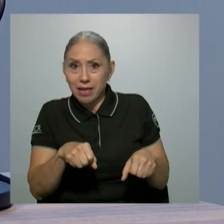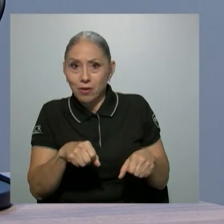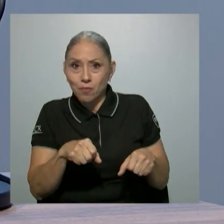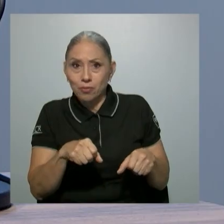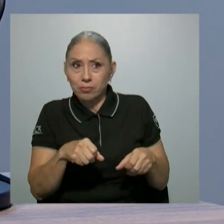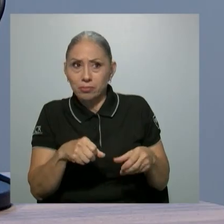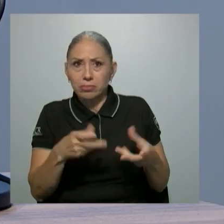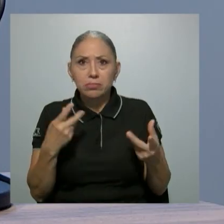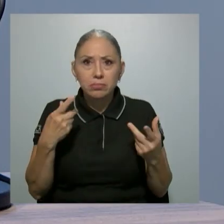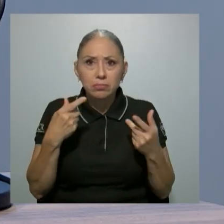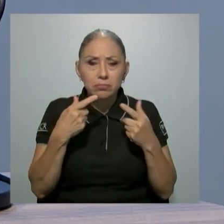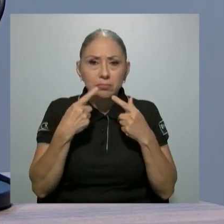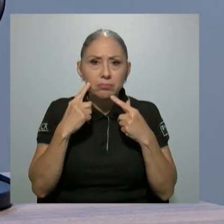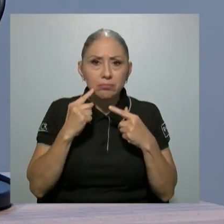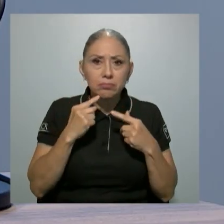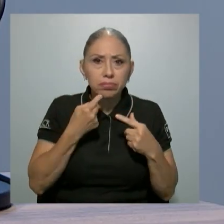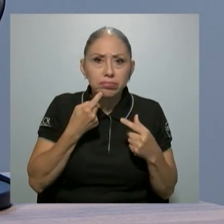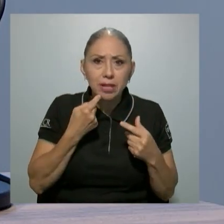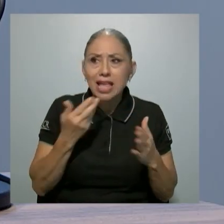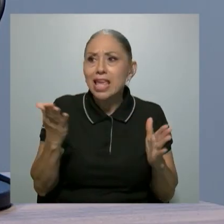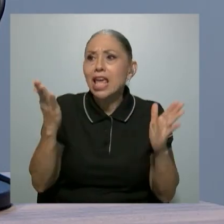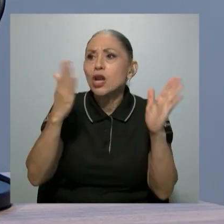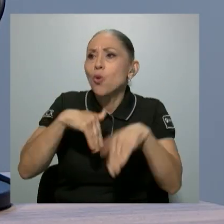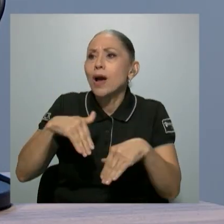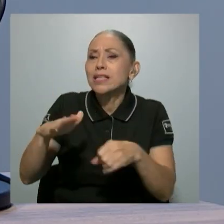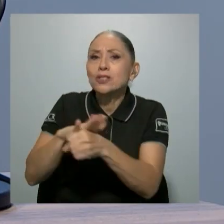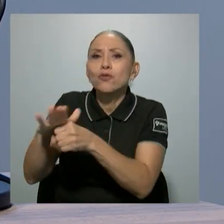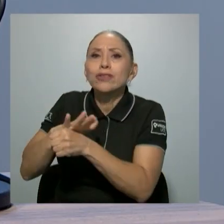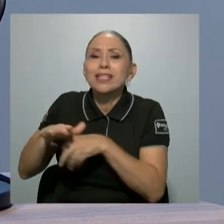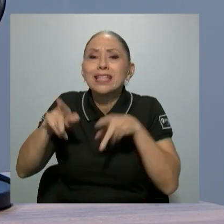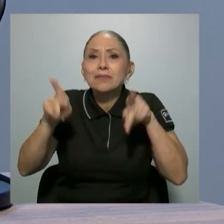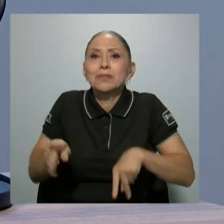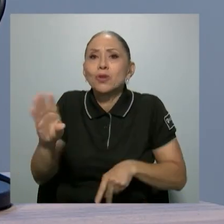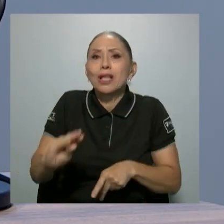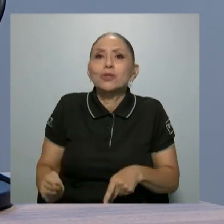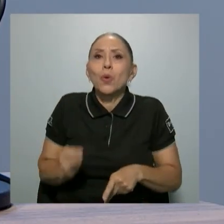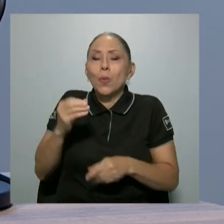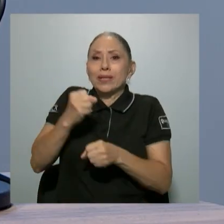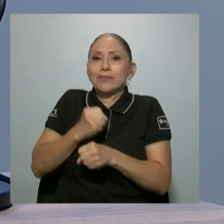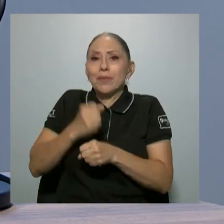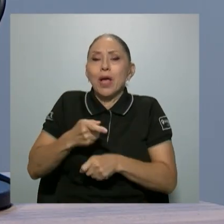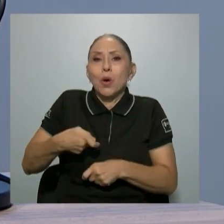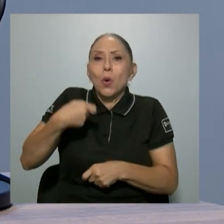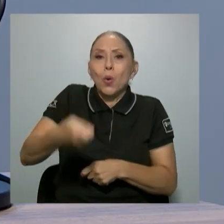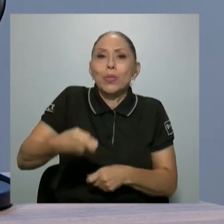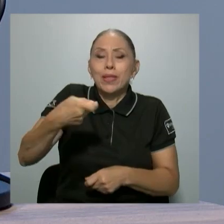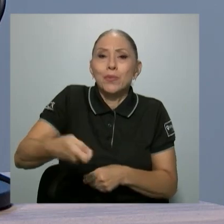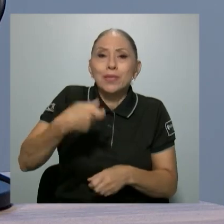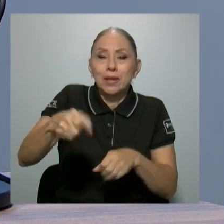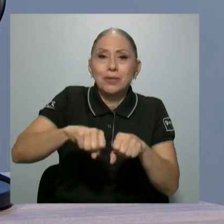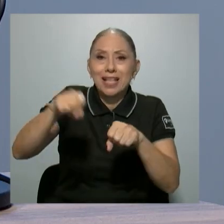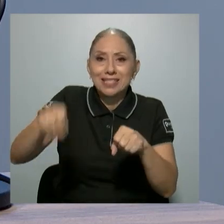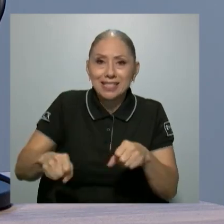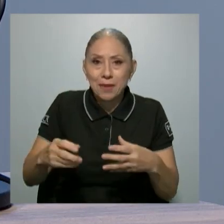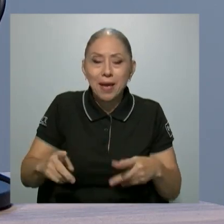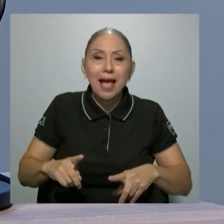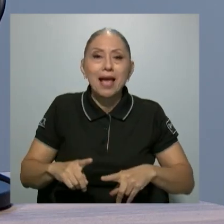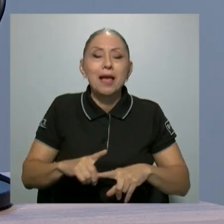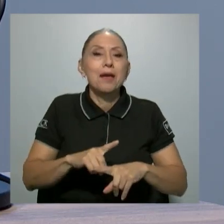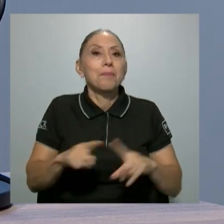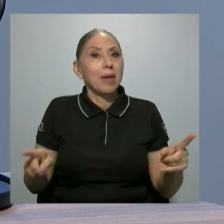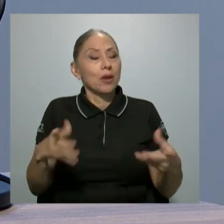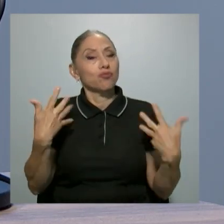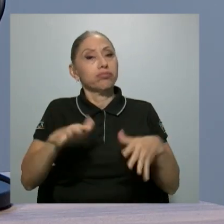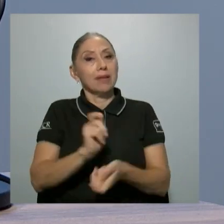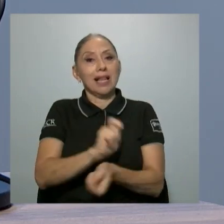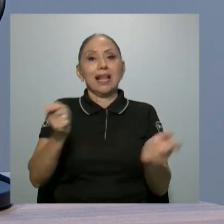haya suficientes contribuyentes a los sistemas de... Pero ese no es el tema del Estado, pero el cambio demográfico tiene